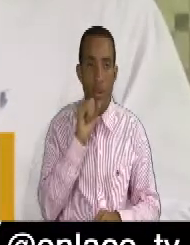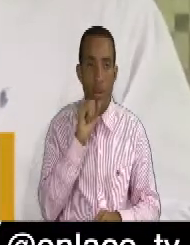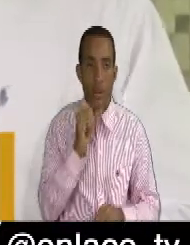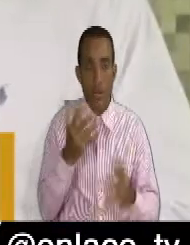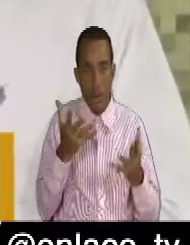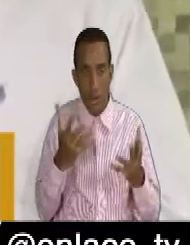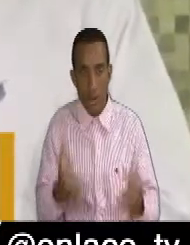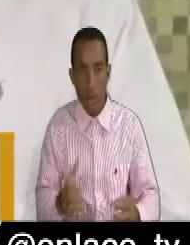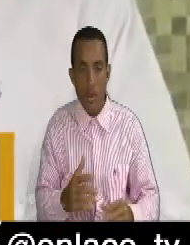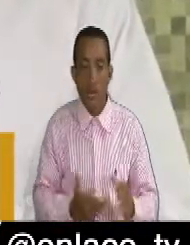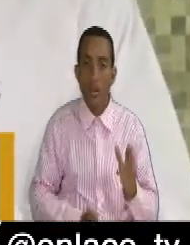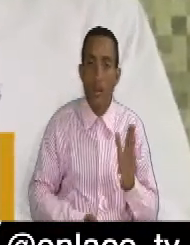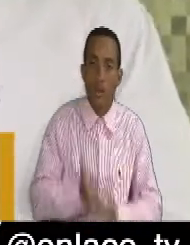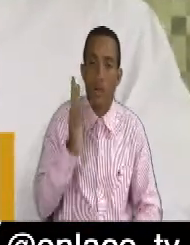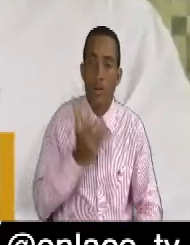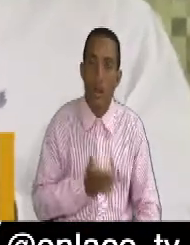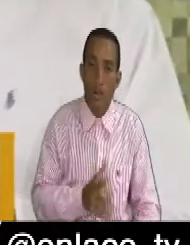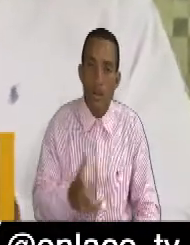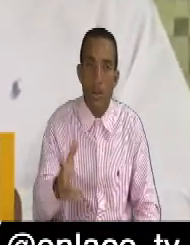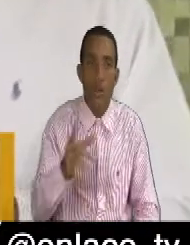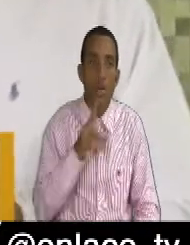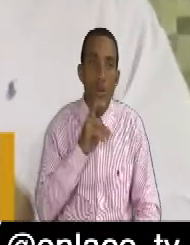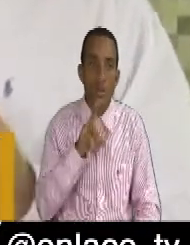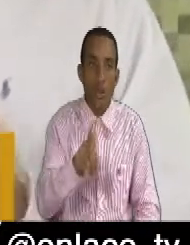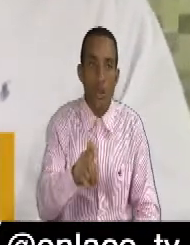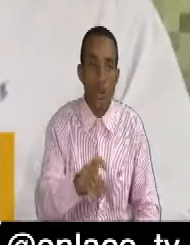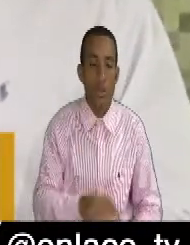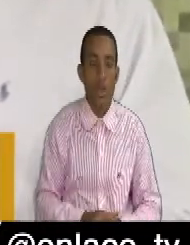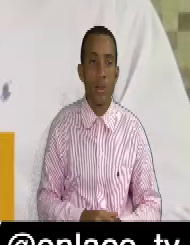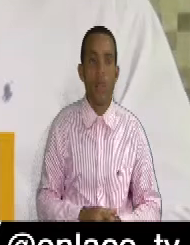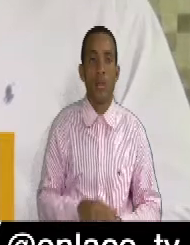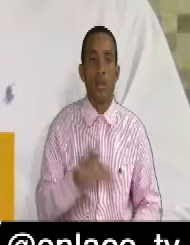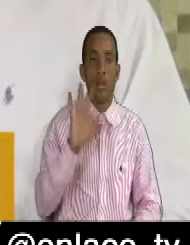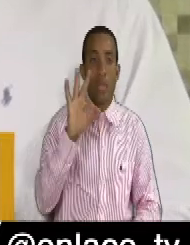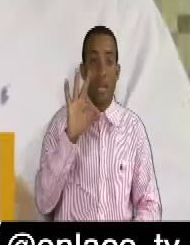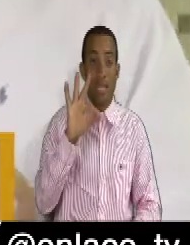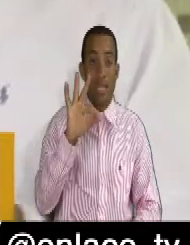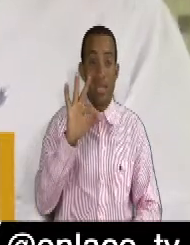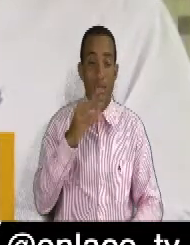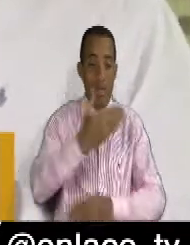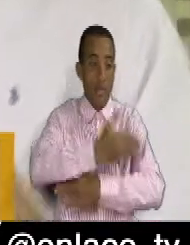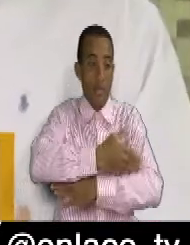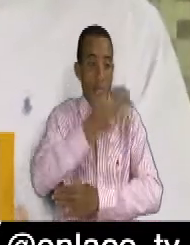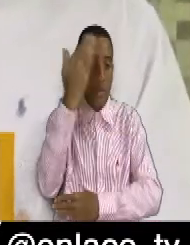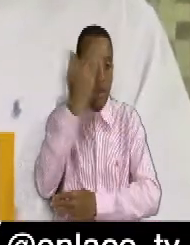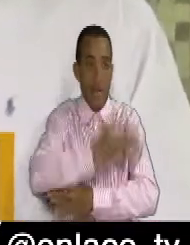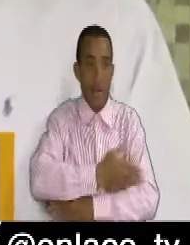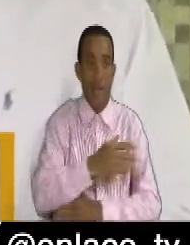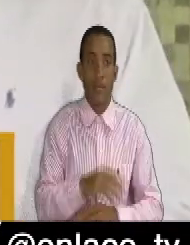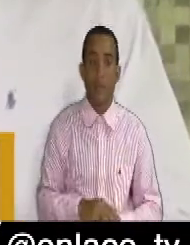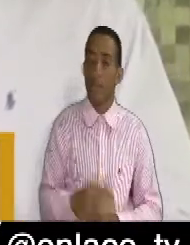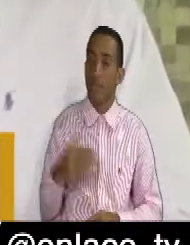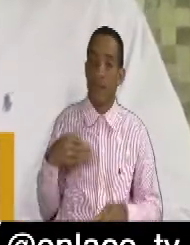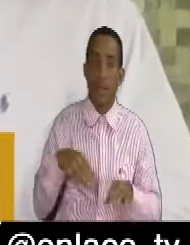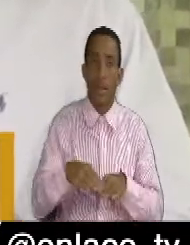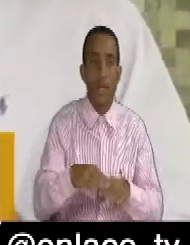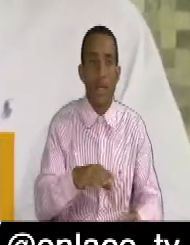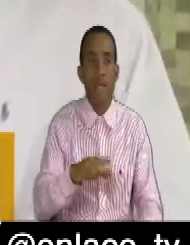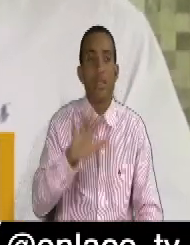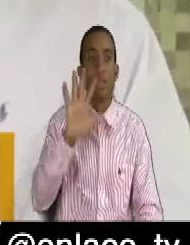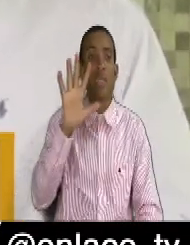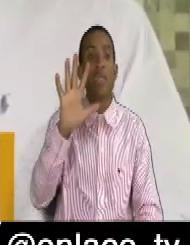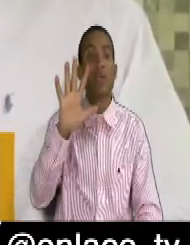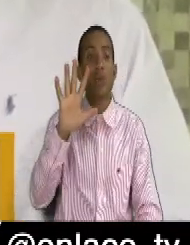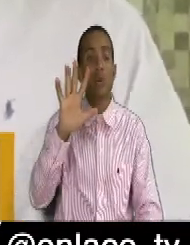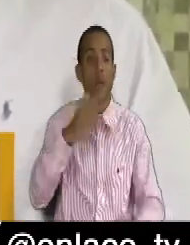desplazar hacia la ciudad de Bucaramanga ya saben que serían 3 peajes en total, ida y regreso 5 peajes, un